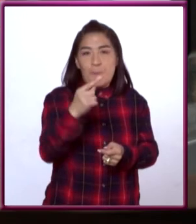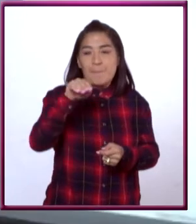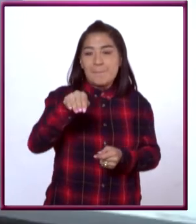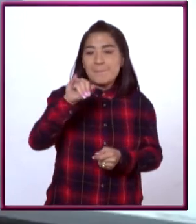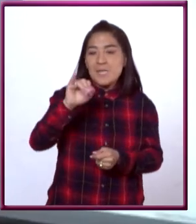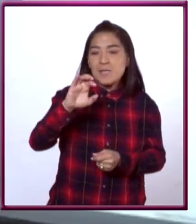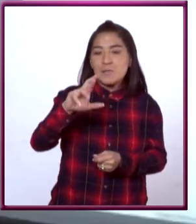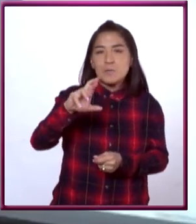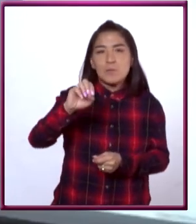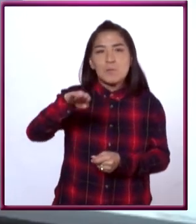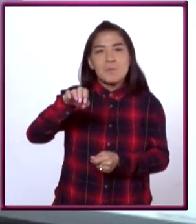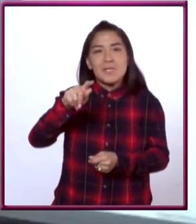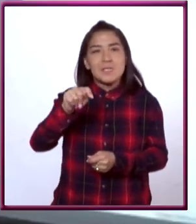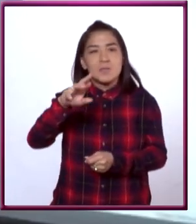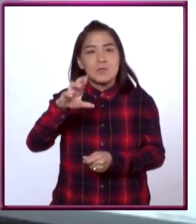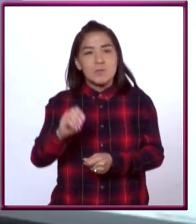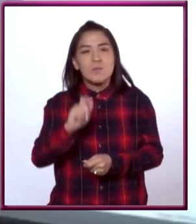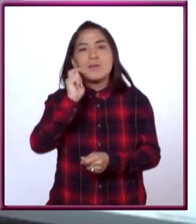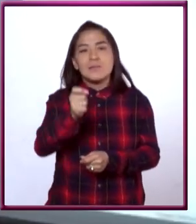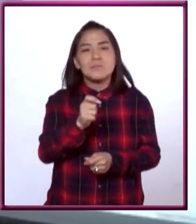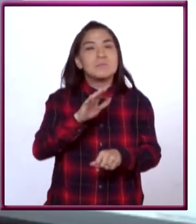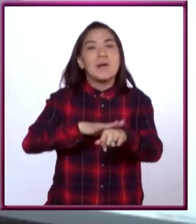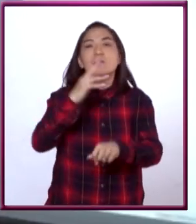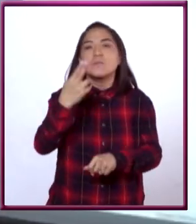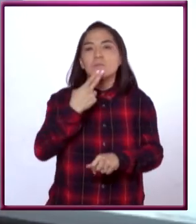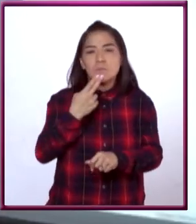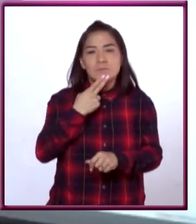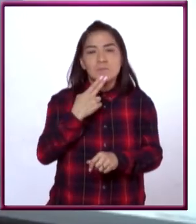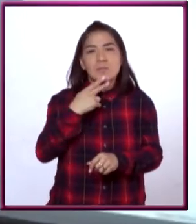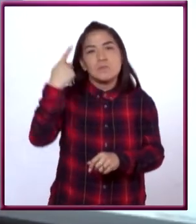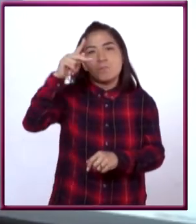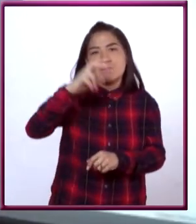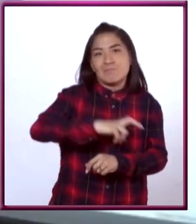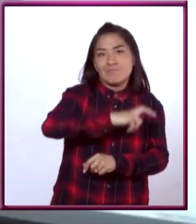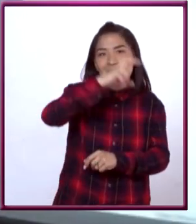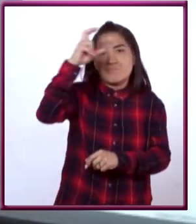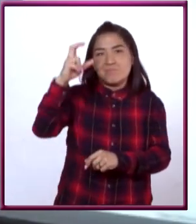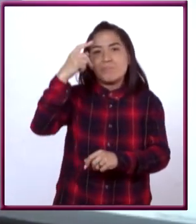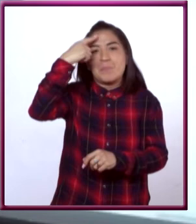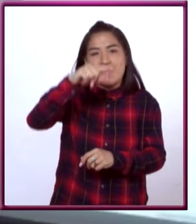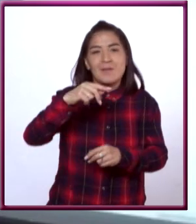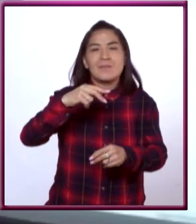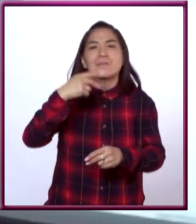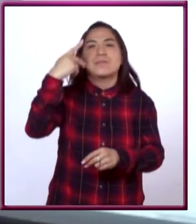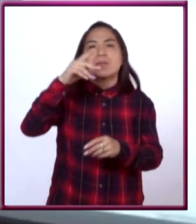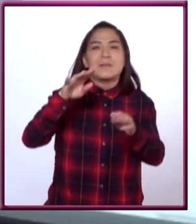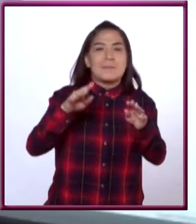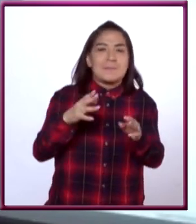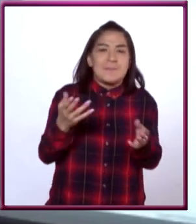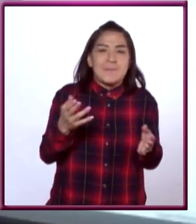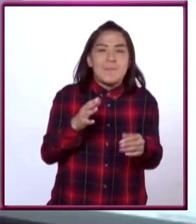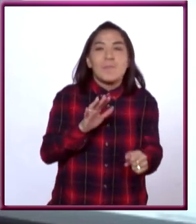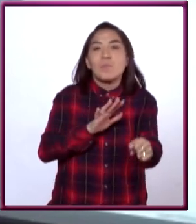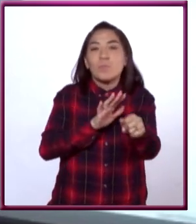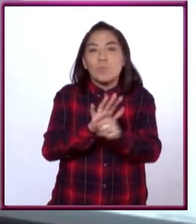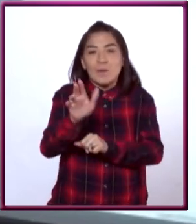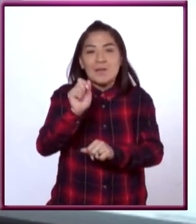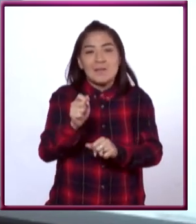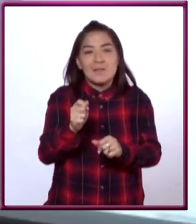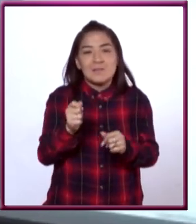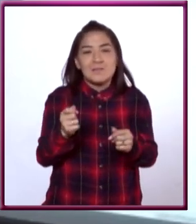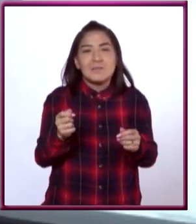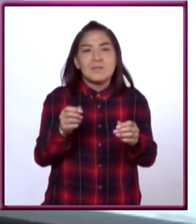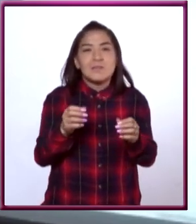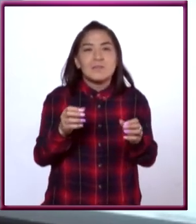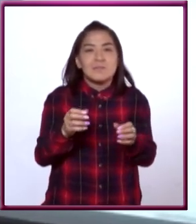micrómetro y se utiliza a menudo en los instrumentos astronómicos debido a que son instrumentos